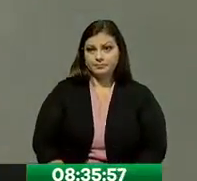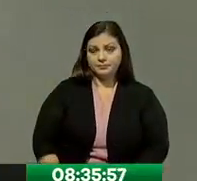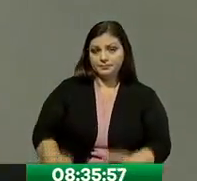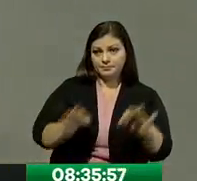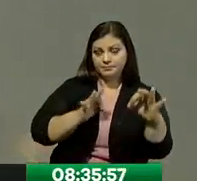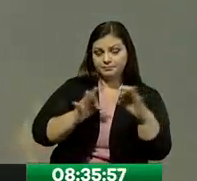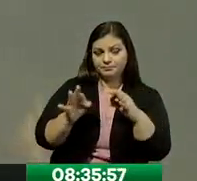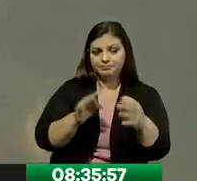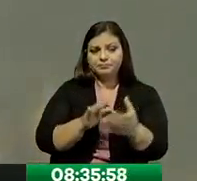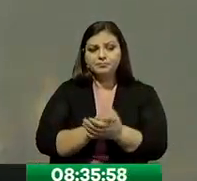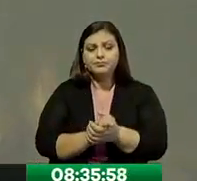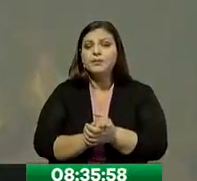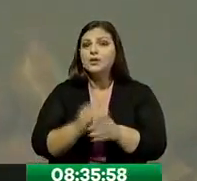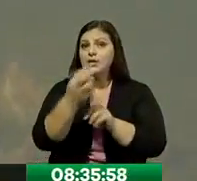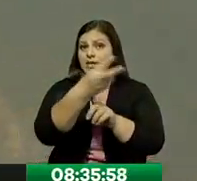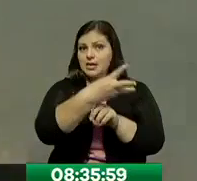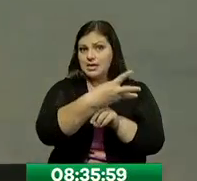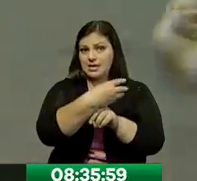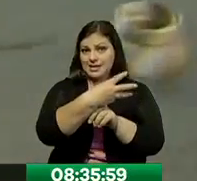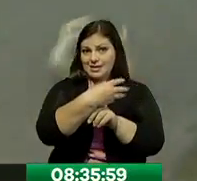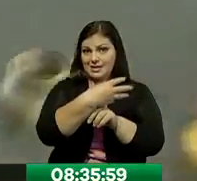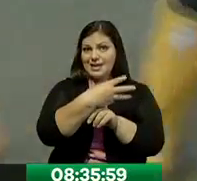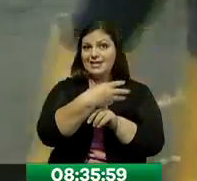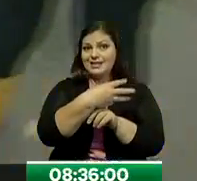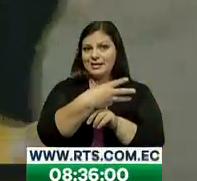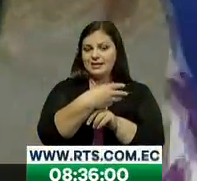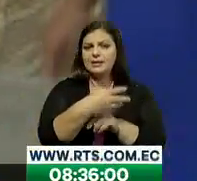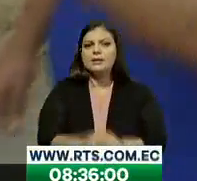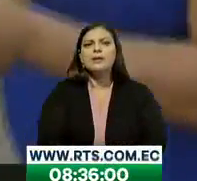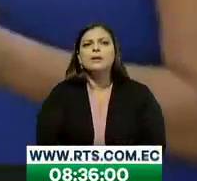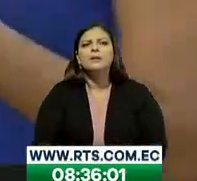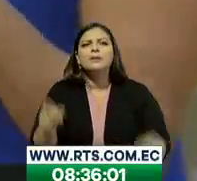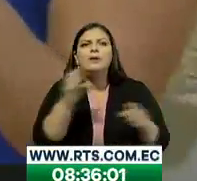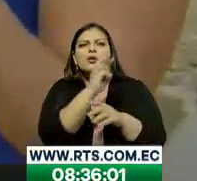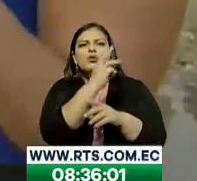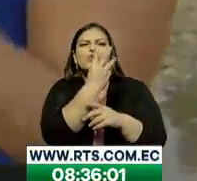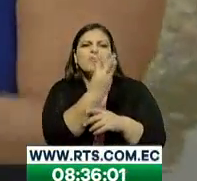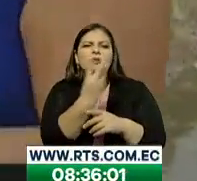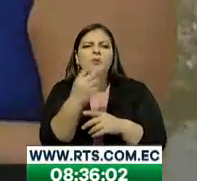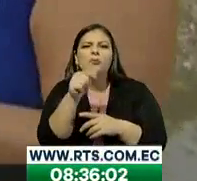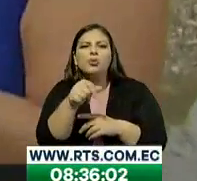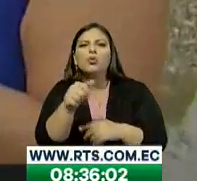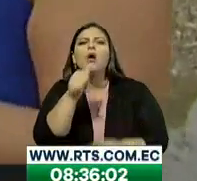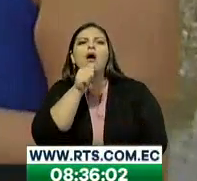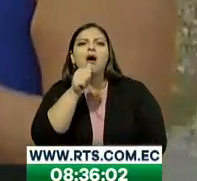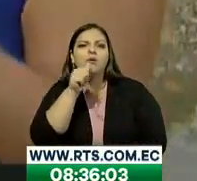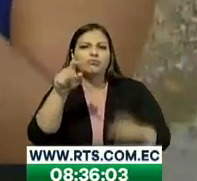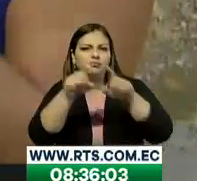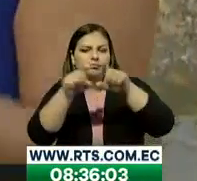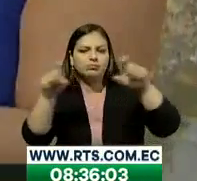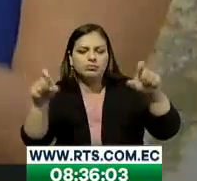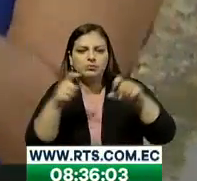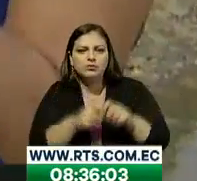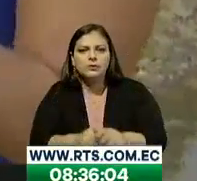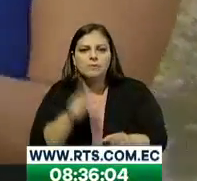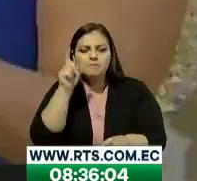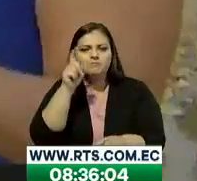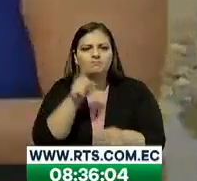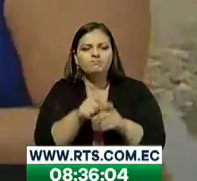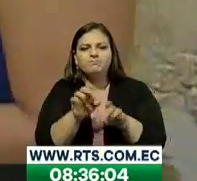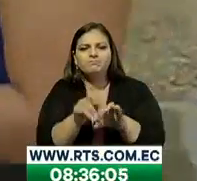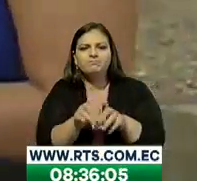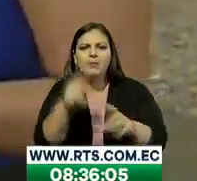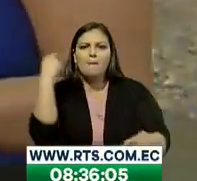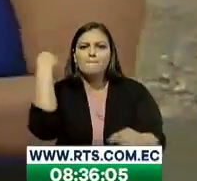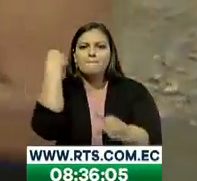hacer llamada en internet en línea allí me atendieron dijeron que mi denuncia estaba puesta y que que por favor tenía que